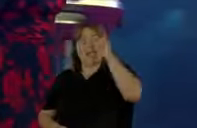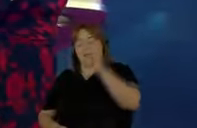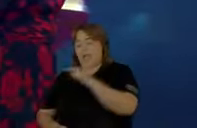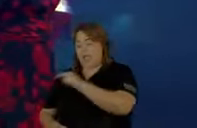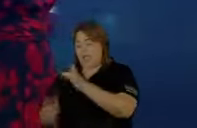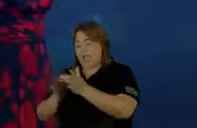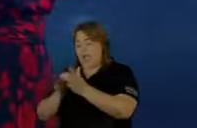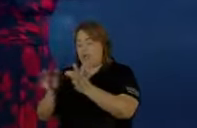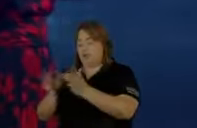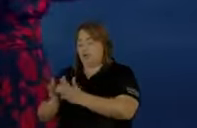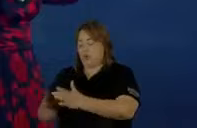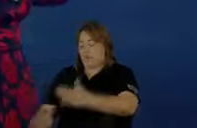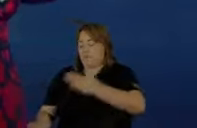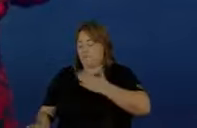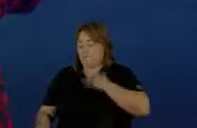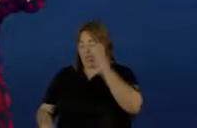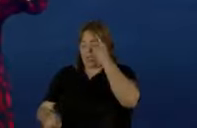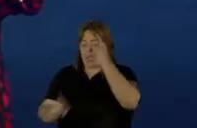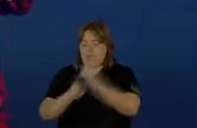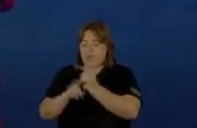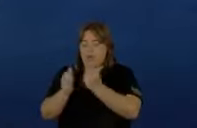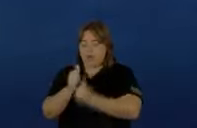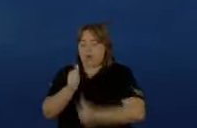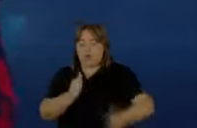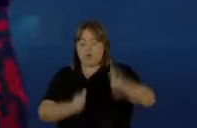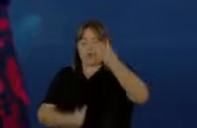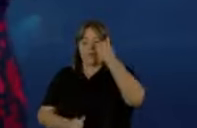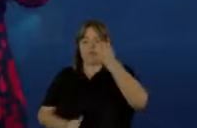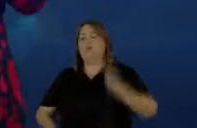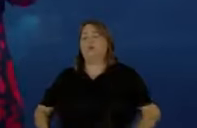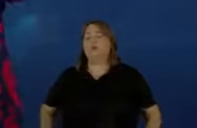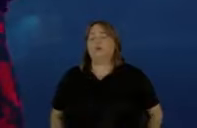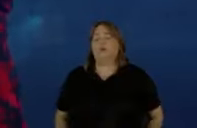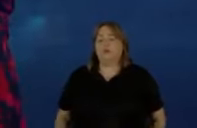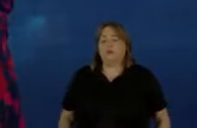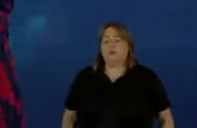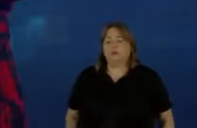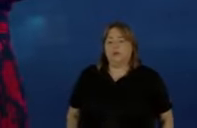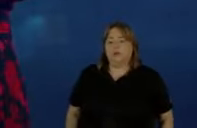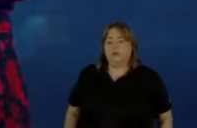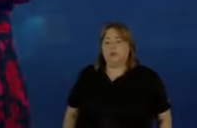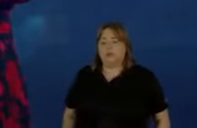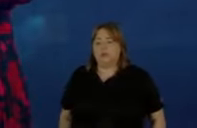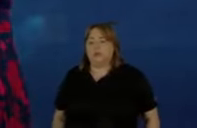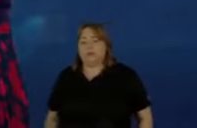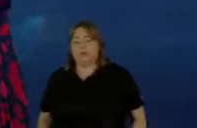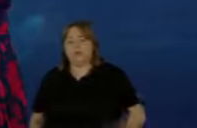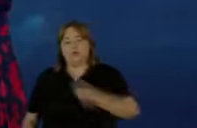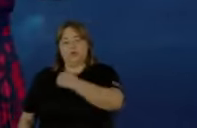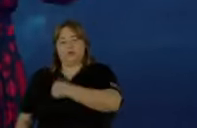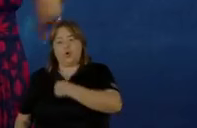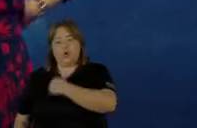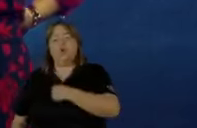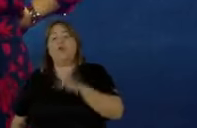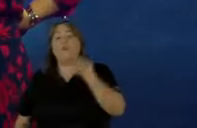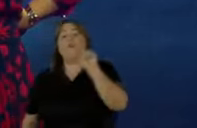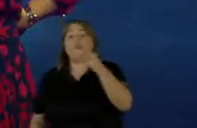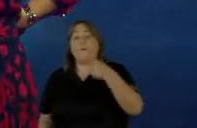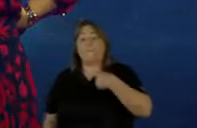Yo quiero que usted entienda que usted es parte, usted no está solo, usted quizá entra a la iglesia y sale, no saluda a nadie. Lo siento, tú eres mi